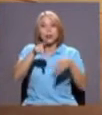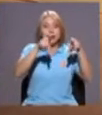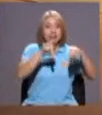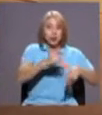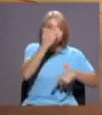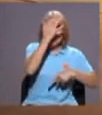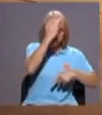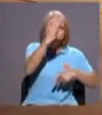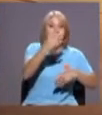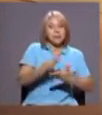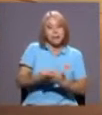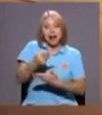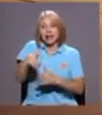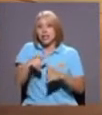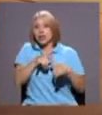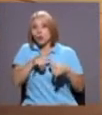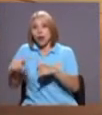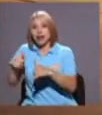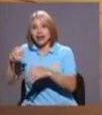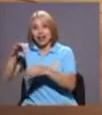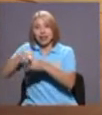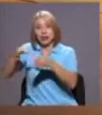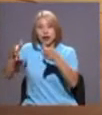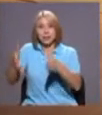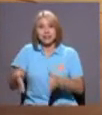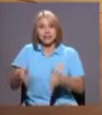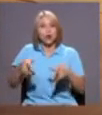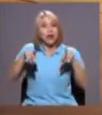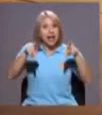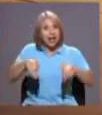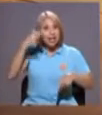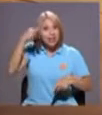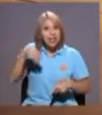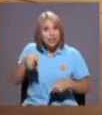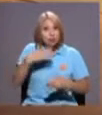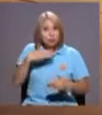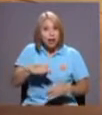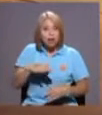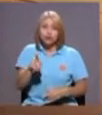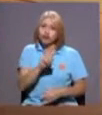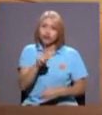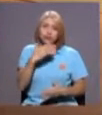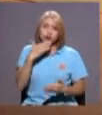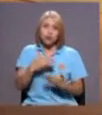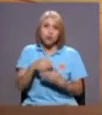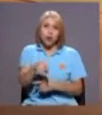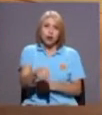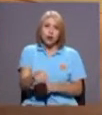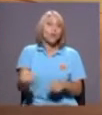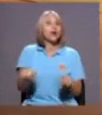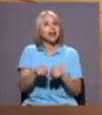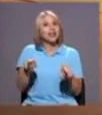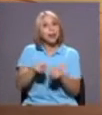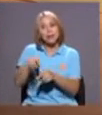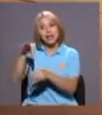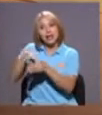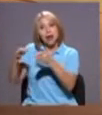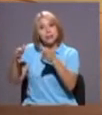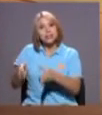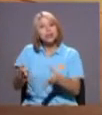que el voto de un campesino. Y la gente cree que eso es malo, eso es bueno, porque también el campesino